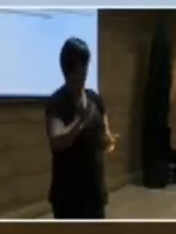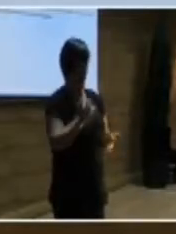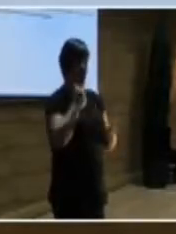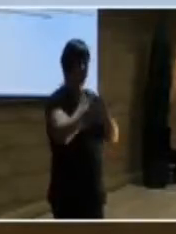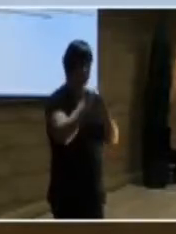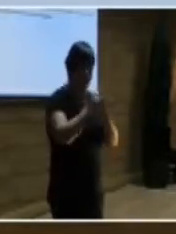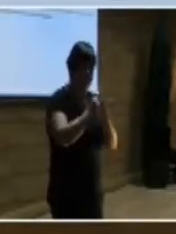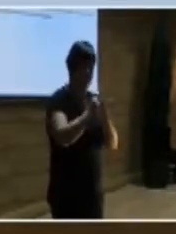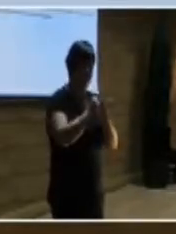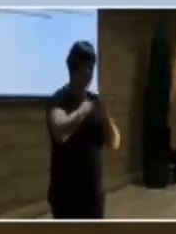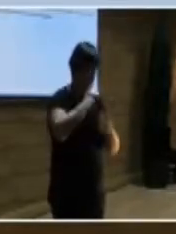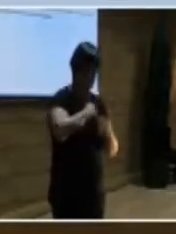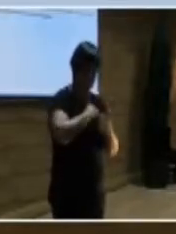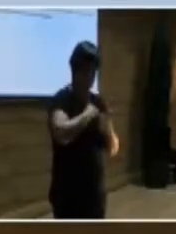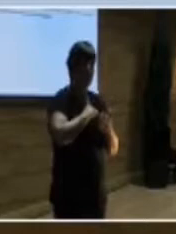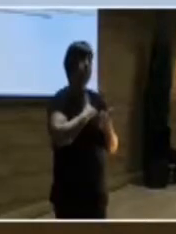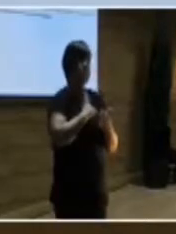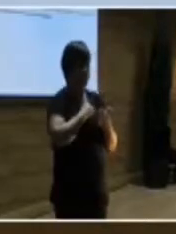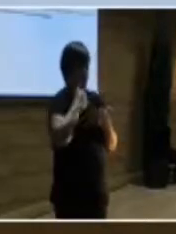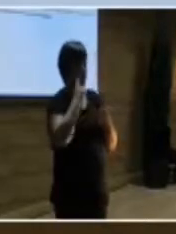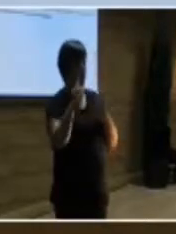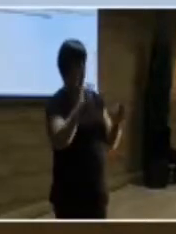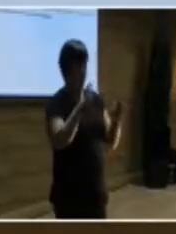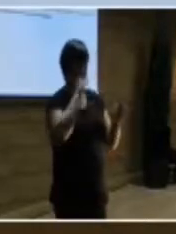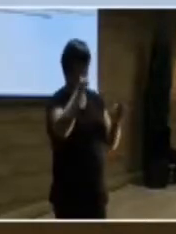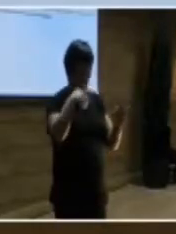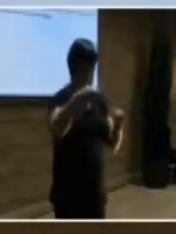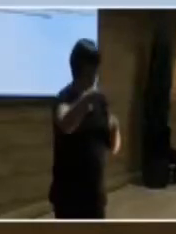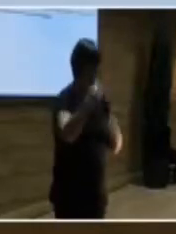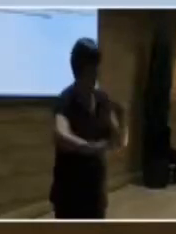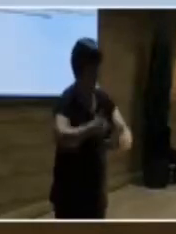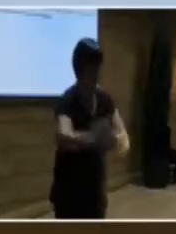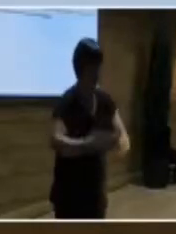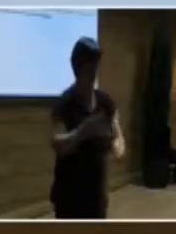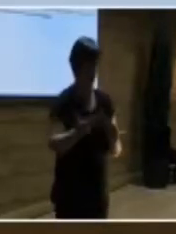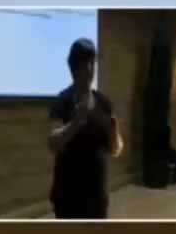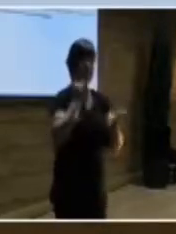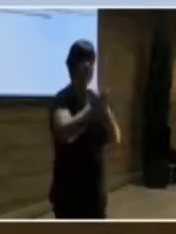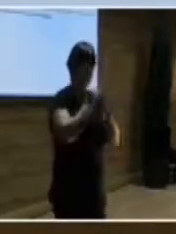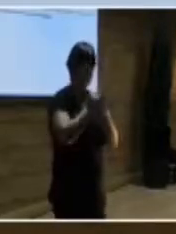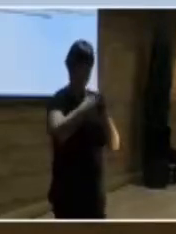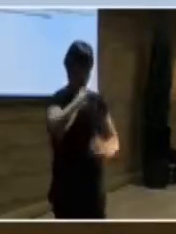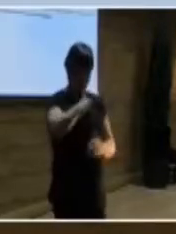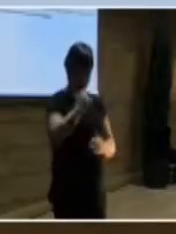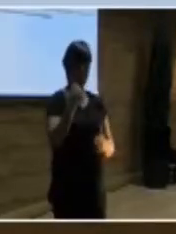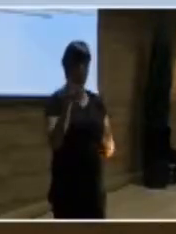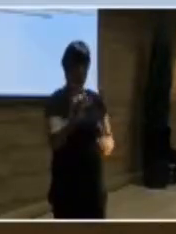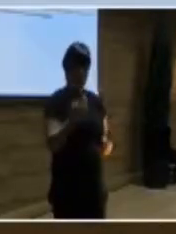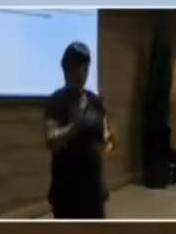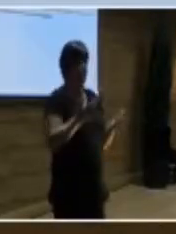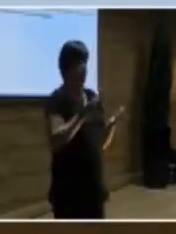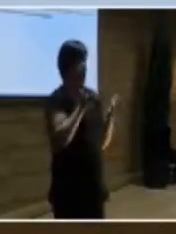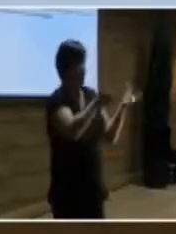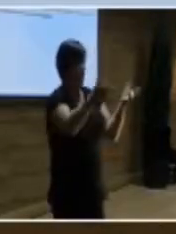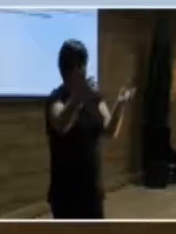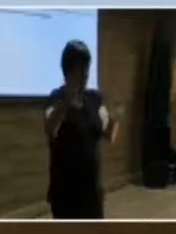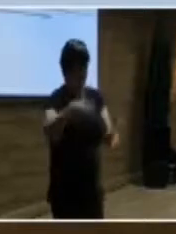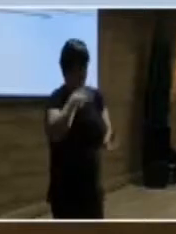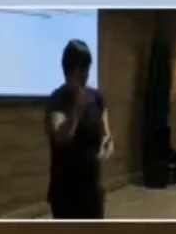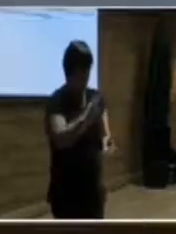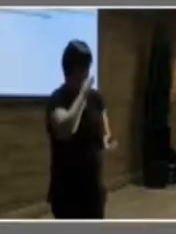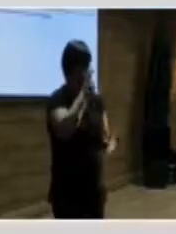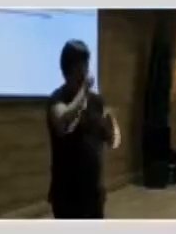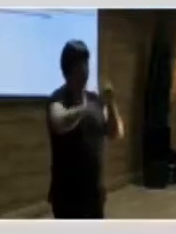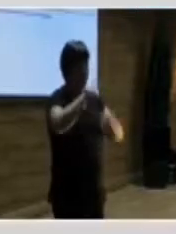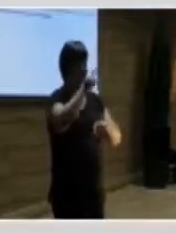nuevos fármacos. Y tenemos que poner los ensayos clínicos a disposición de aquellas personas que quieran contribuir